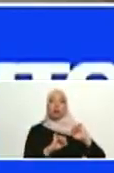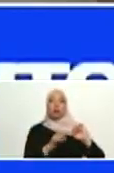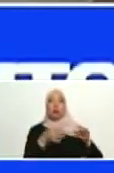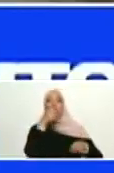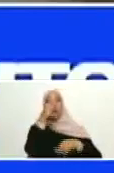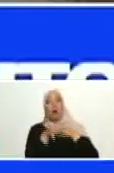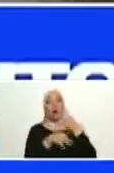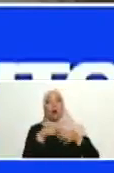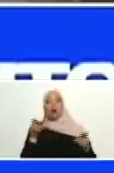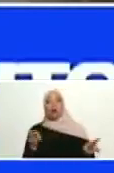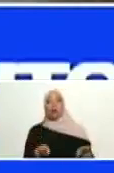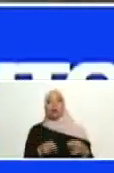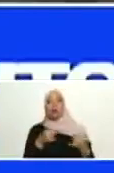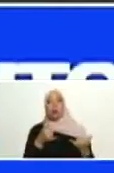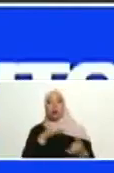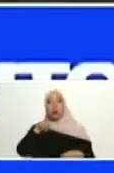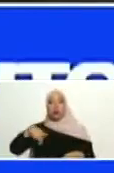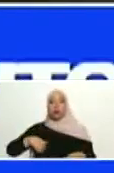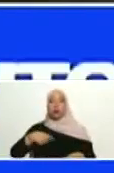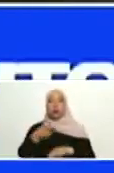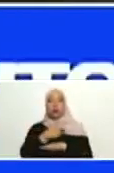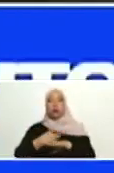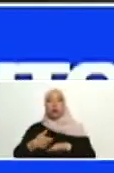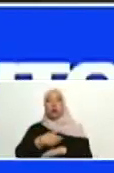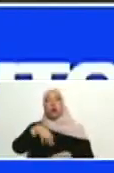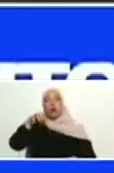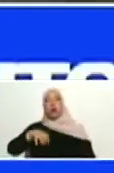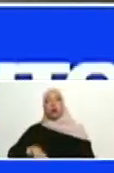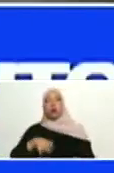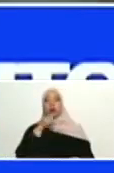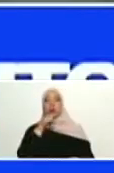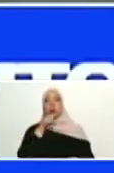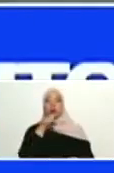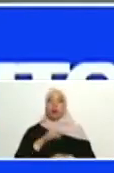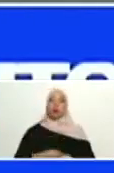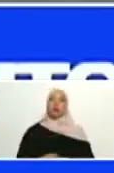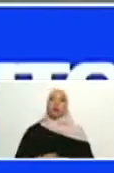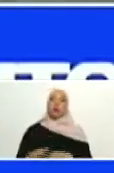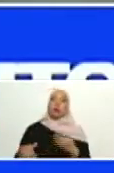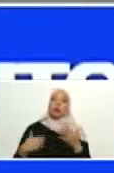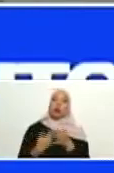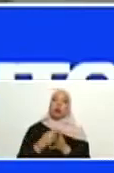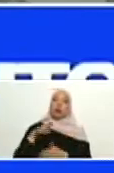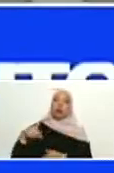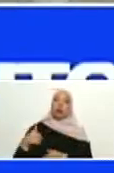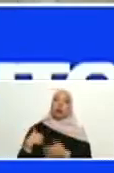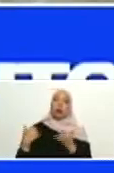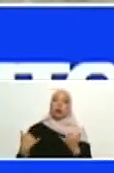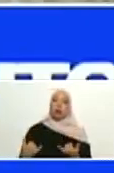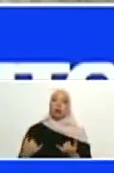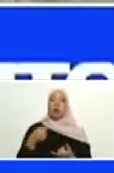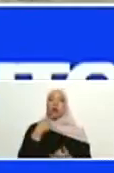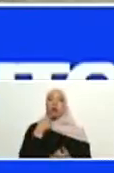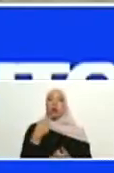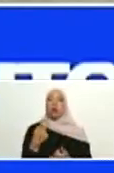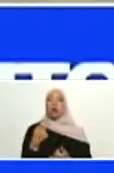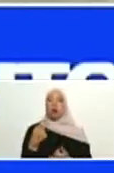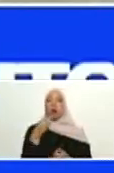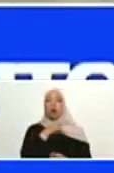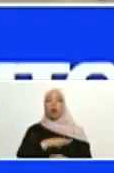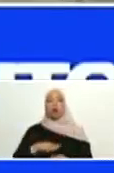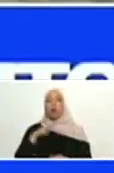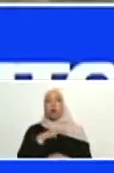bien nuestro gobernador José Alejandro Terán cuando llegamos. La gran Luisa